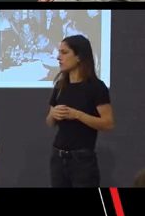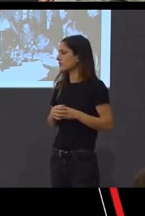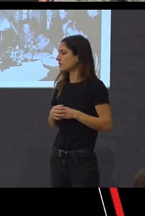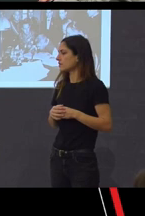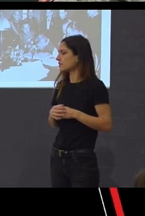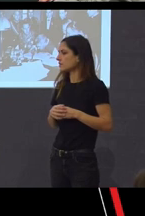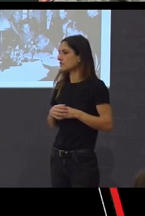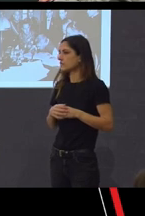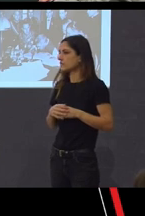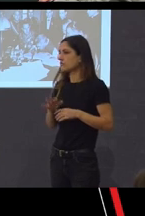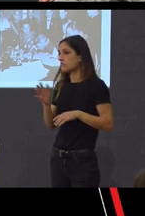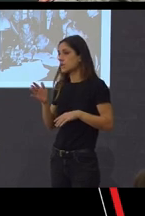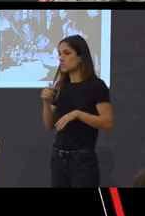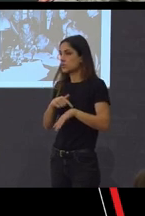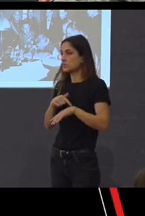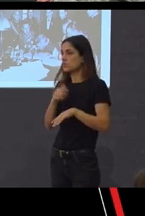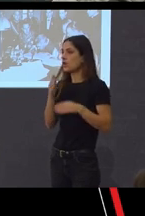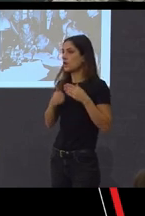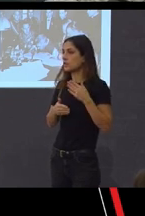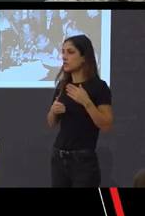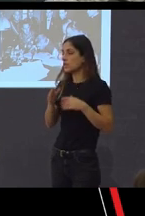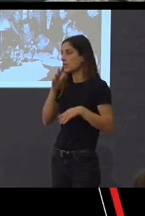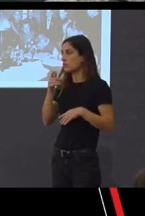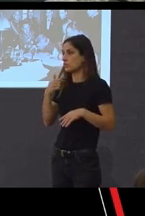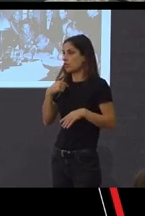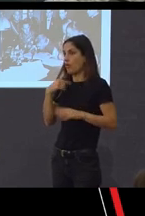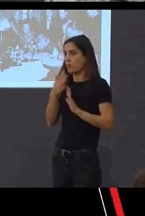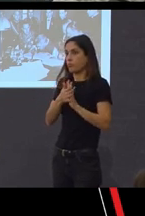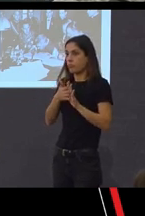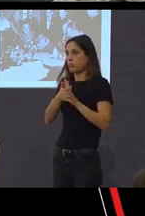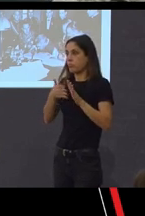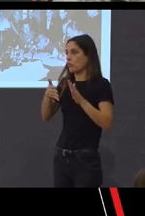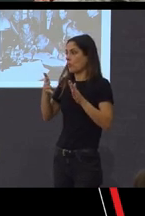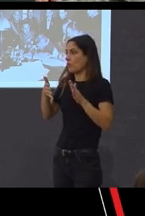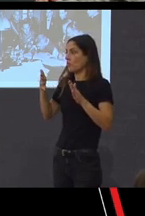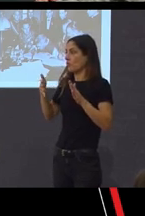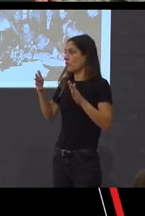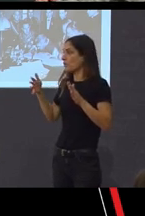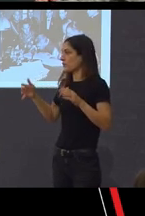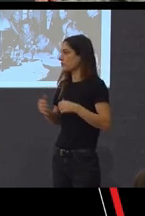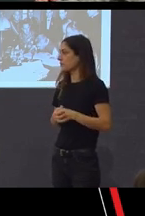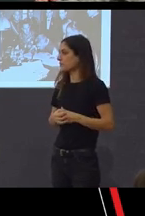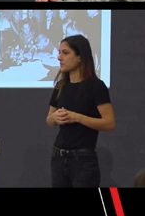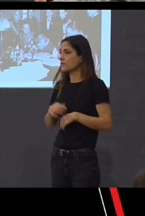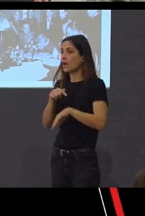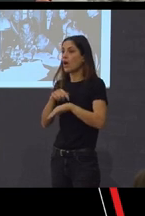Mais ou menos, aproximadamente. Porque senón un pode estar falando aquí... E...